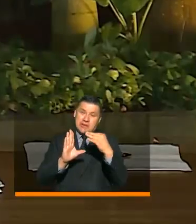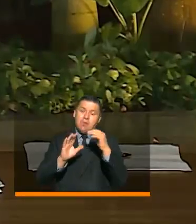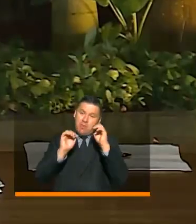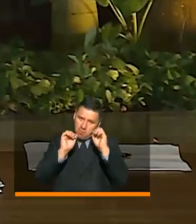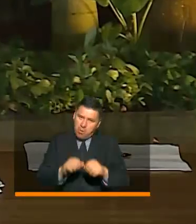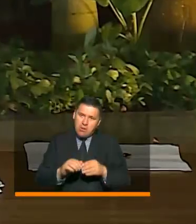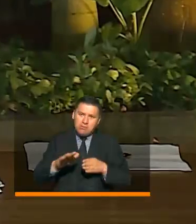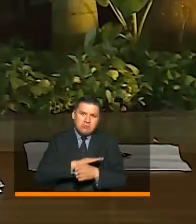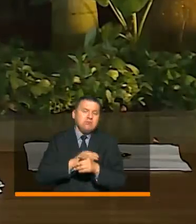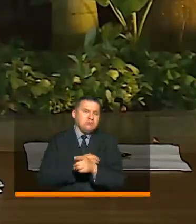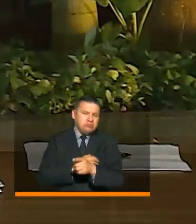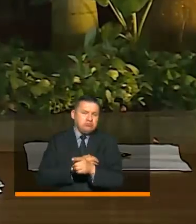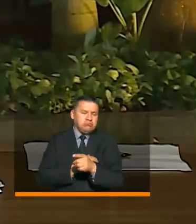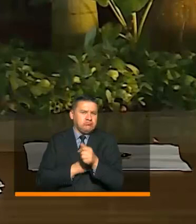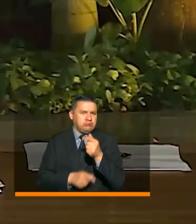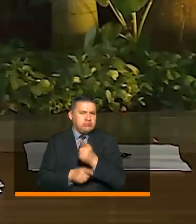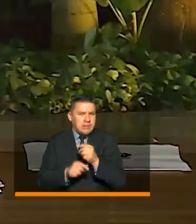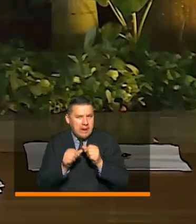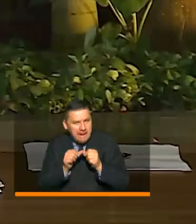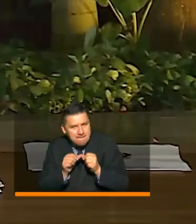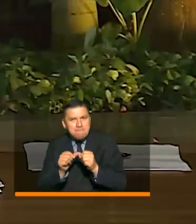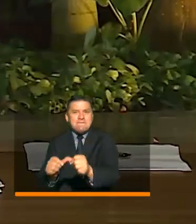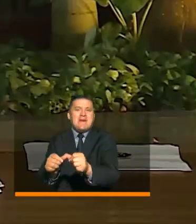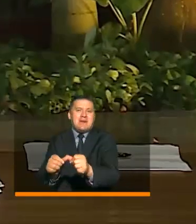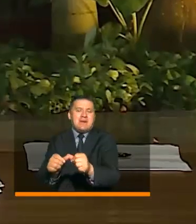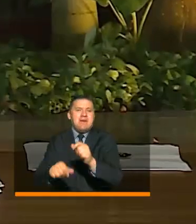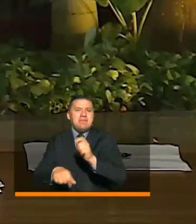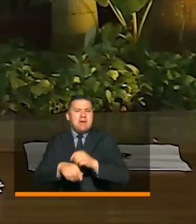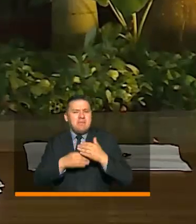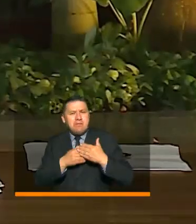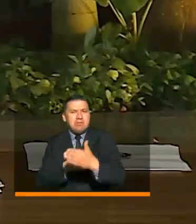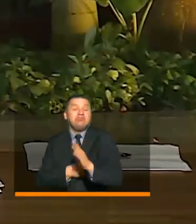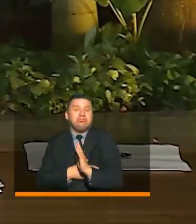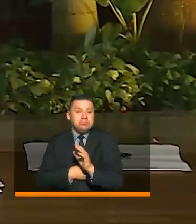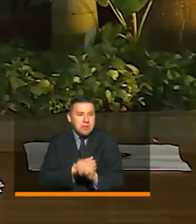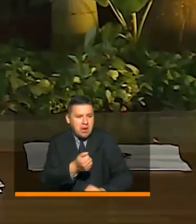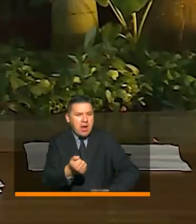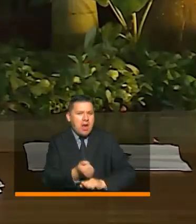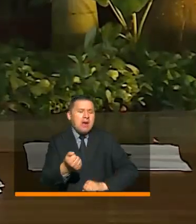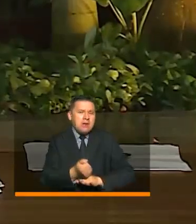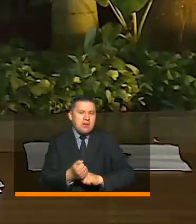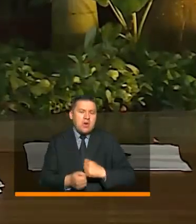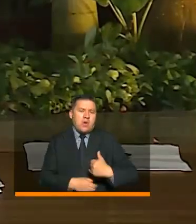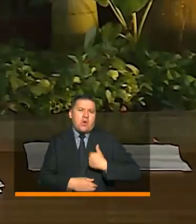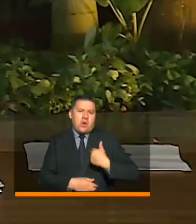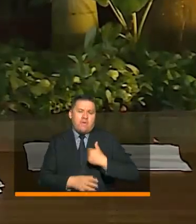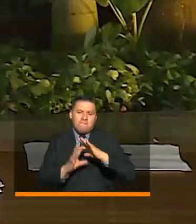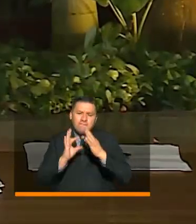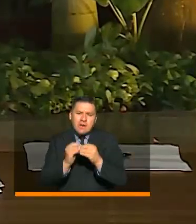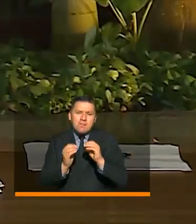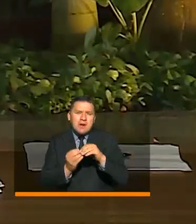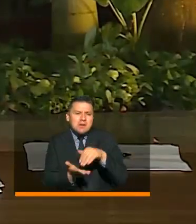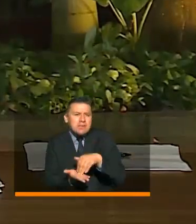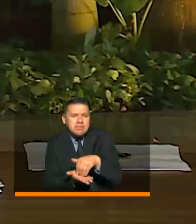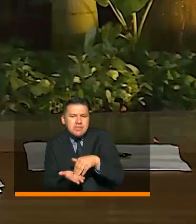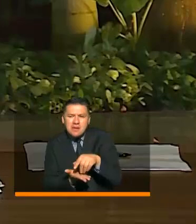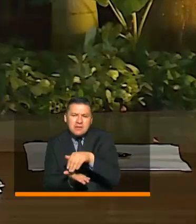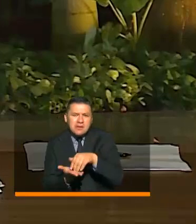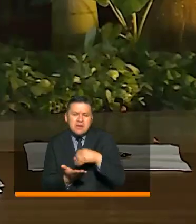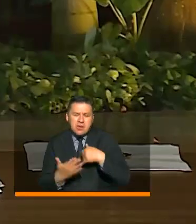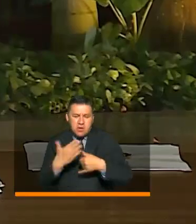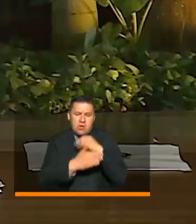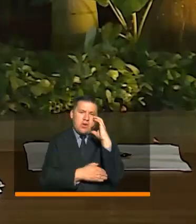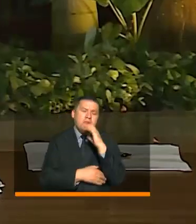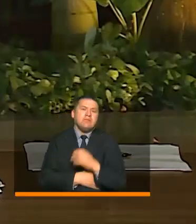pueda tener el sentido de permanencia en el tiempo y de apoyar a los jóvenes de las familias más vulnerables de